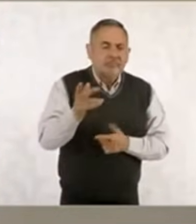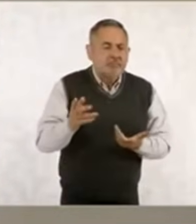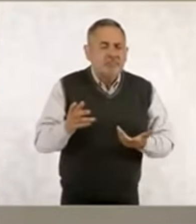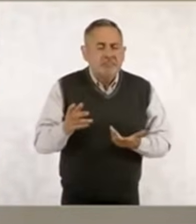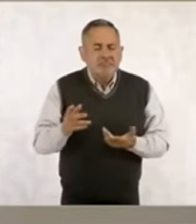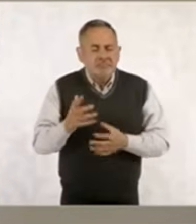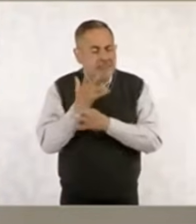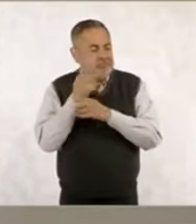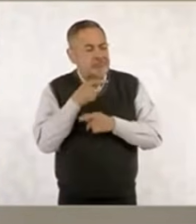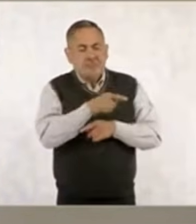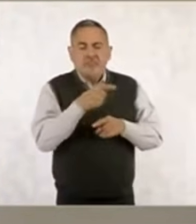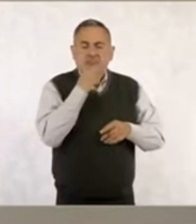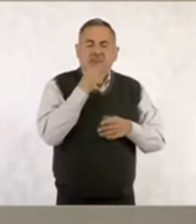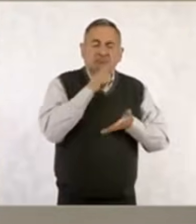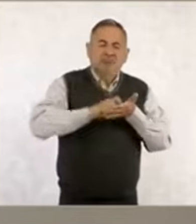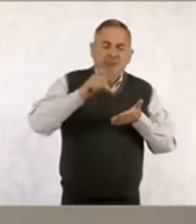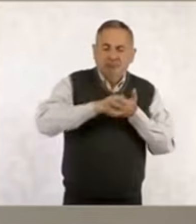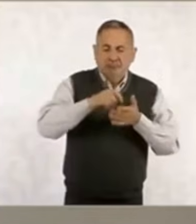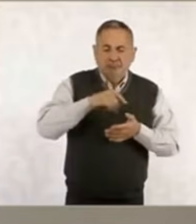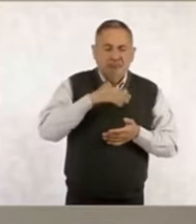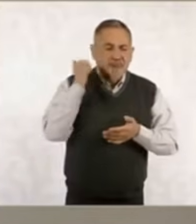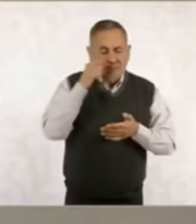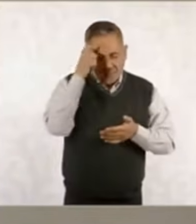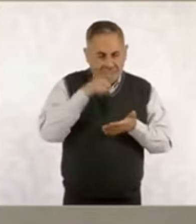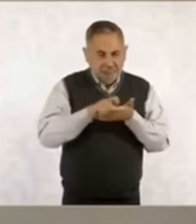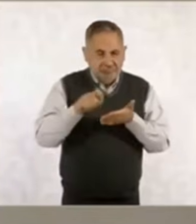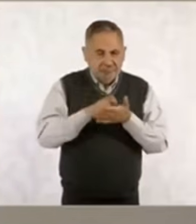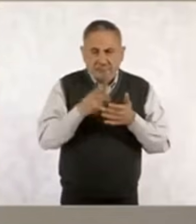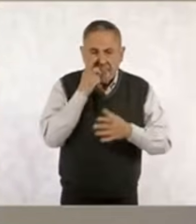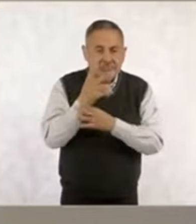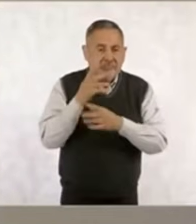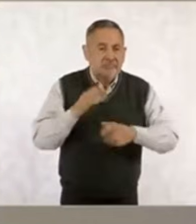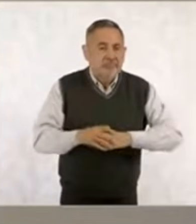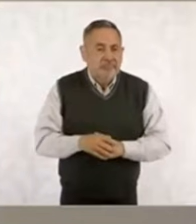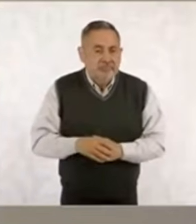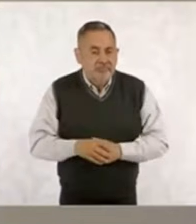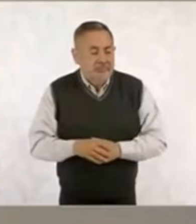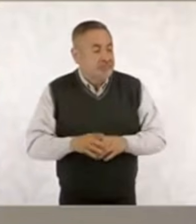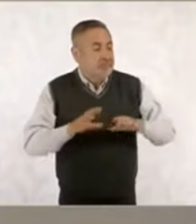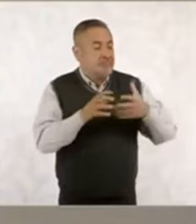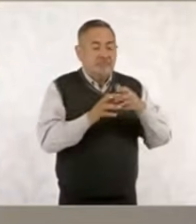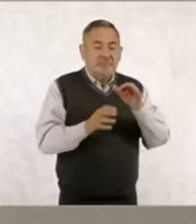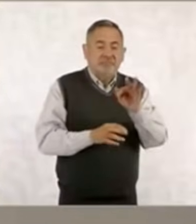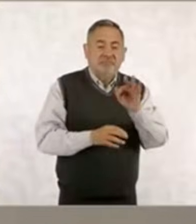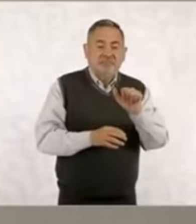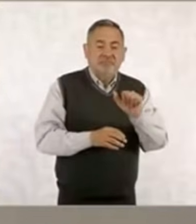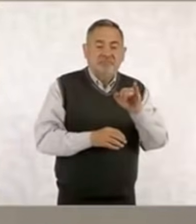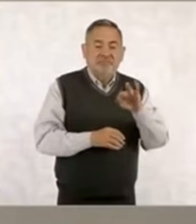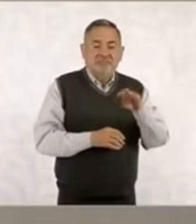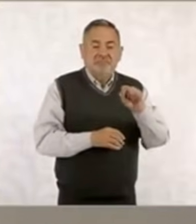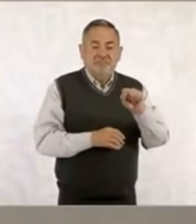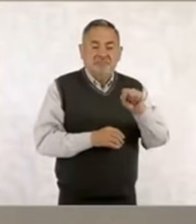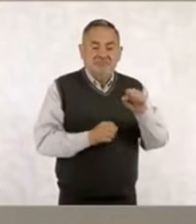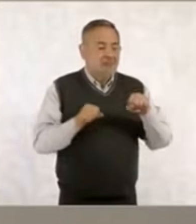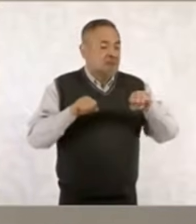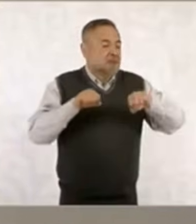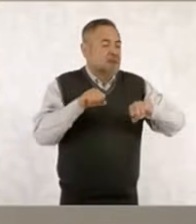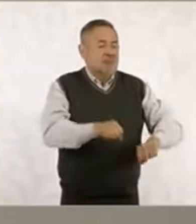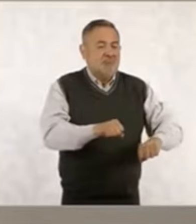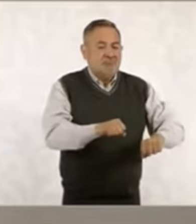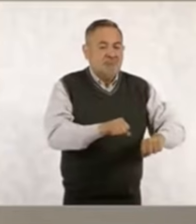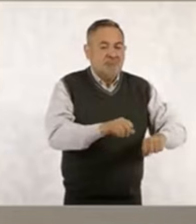un escritor alemán que dijo, cuando el fascismo regrese, regresará en nombre de la